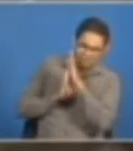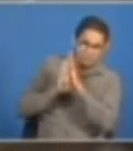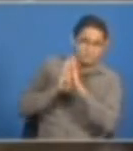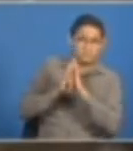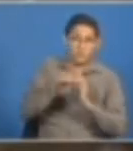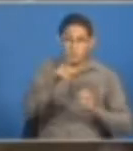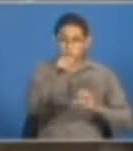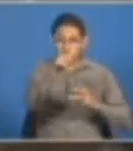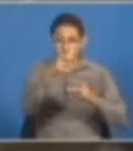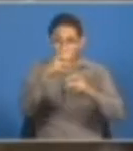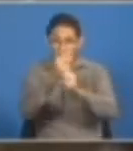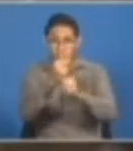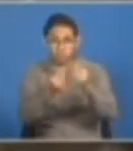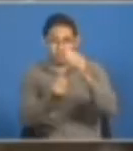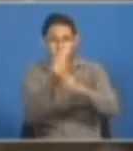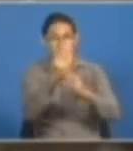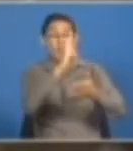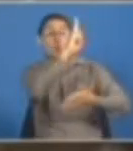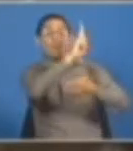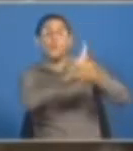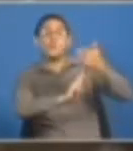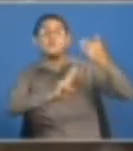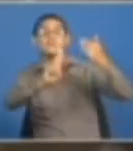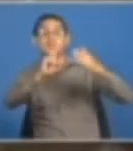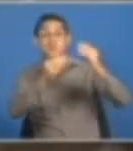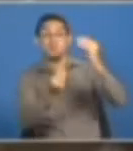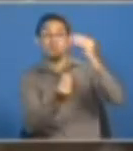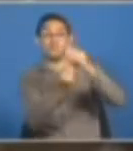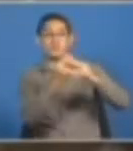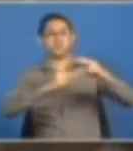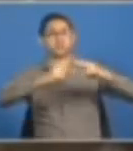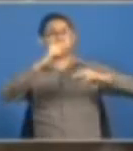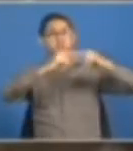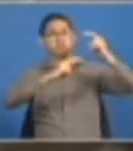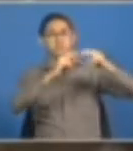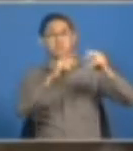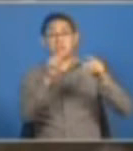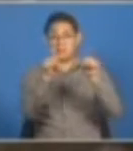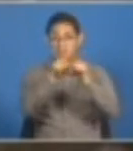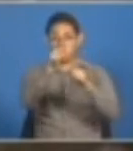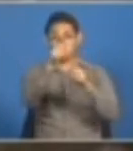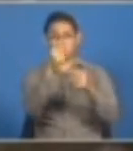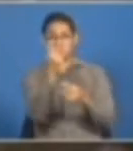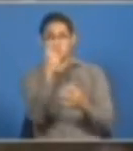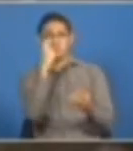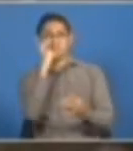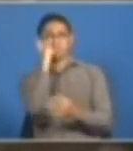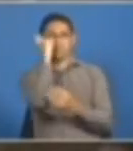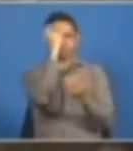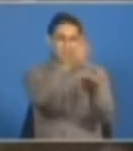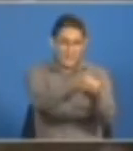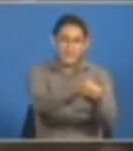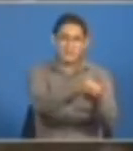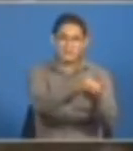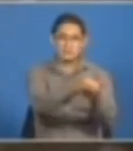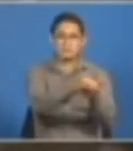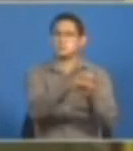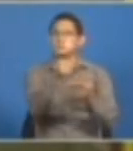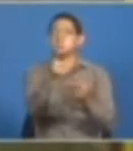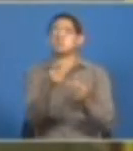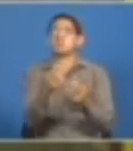¿Estaría usted dispuesto a crear esta universidad? ¿Le asignaría el presupuesto necesario para su funcionamiento y cómo lo